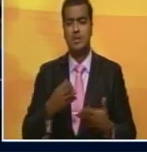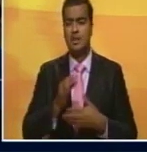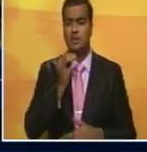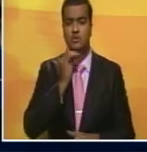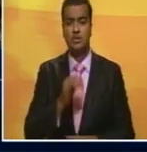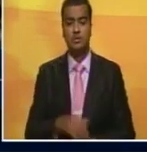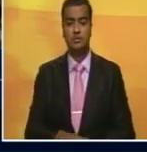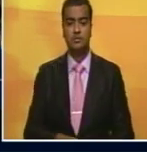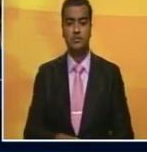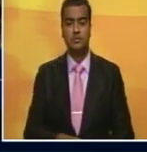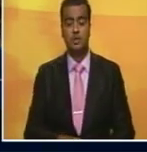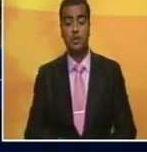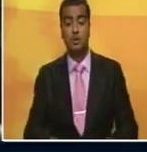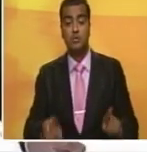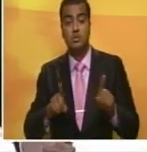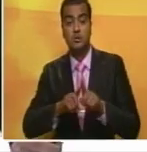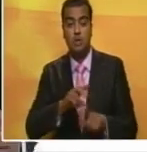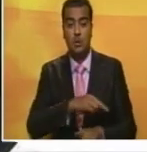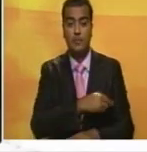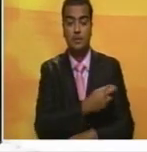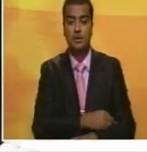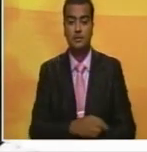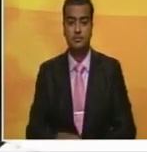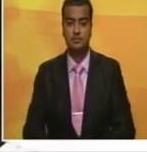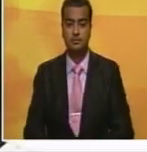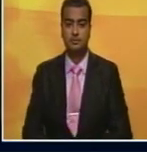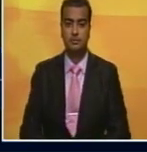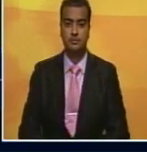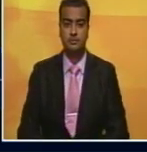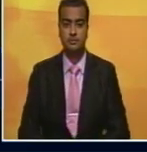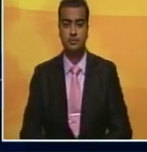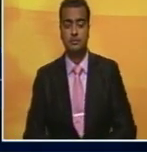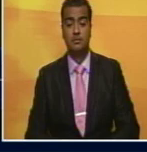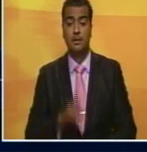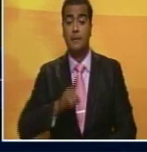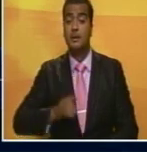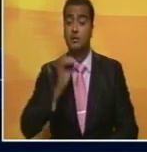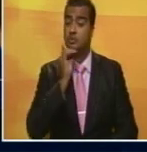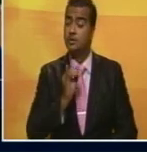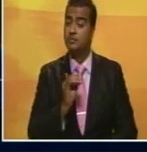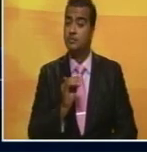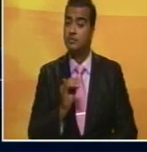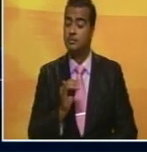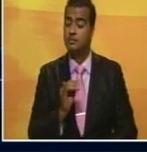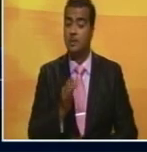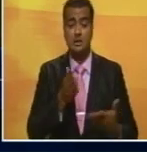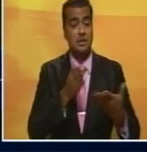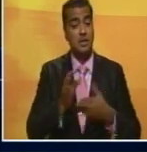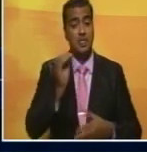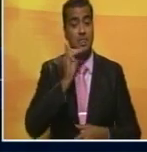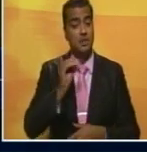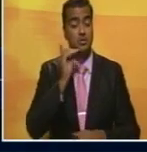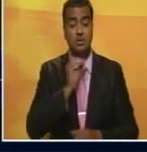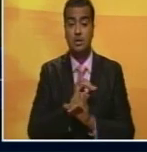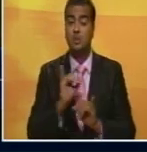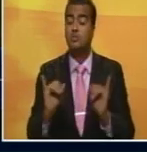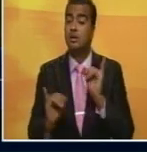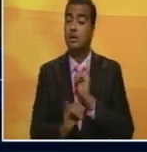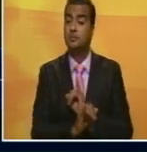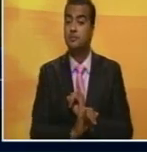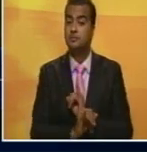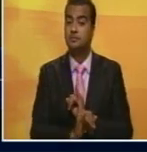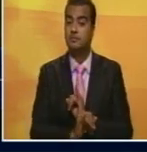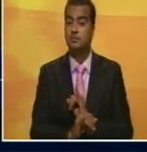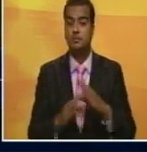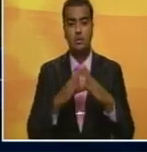denunciando lo que sucede en los hospitales. Los representantes gremiales del sector salud también anunciaron que denunciarán ante instancias internacionales